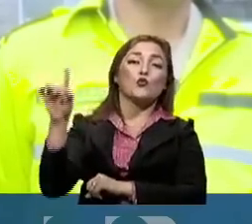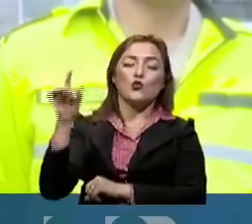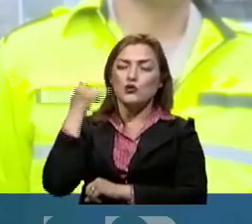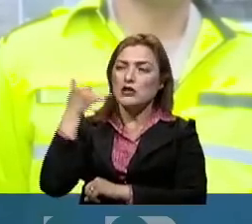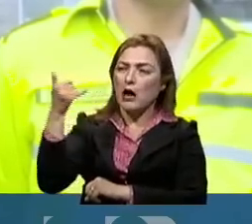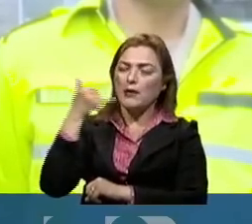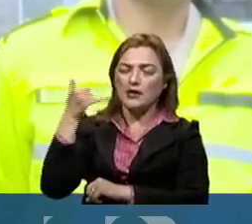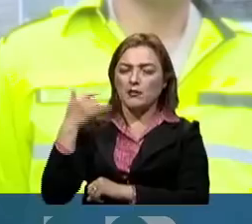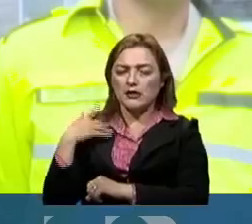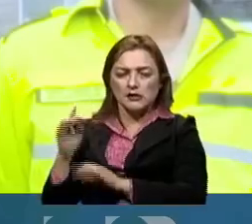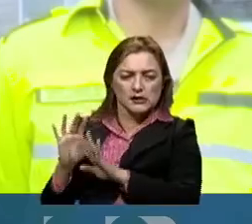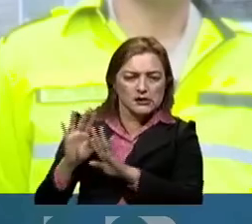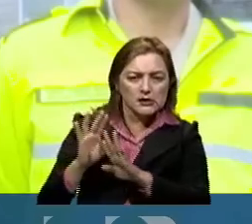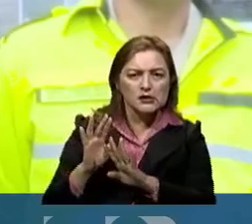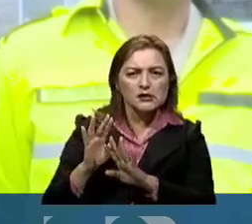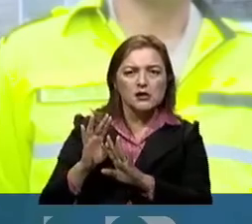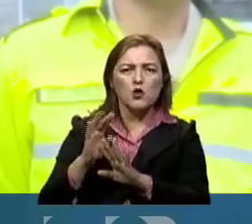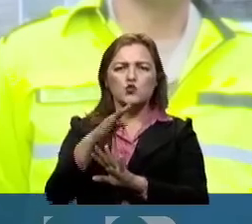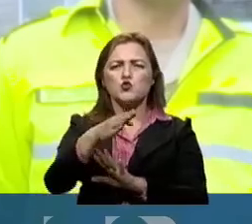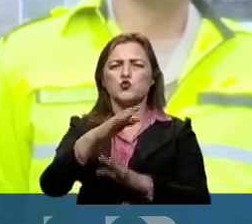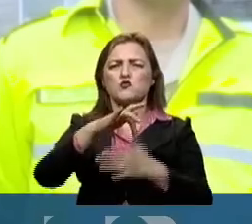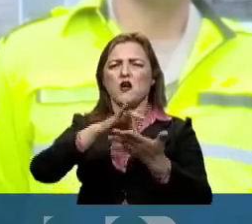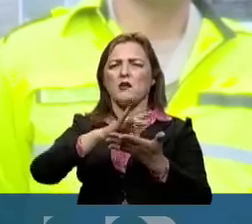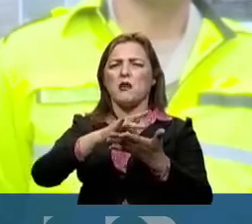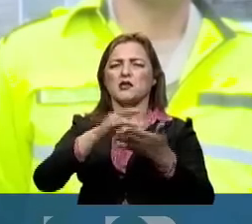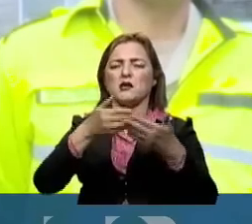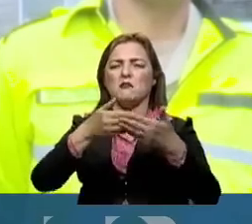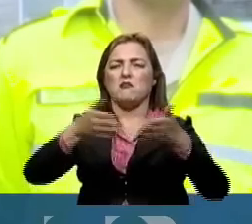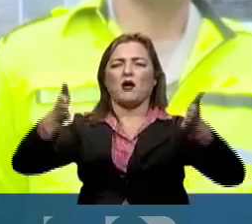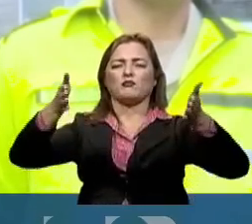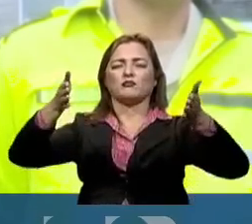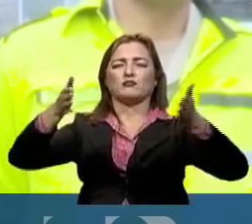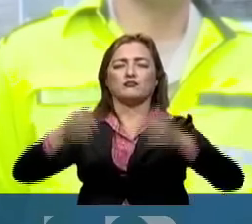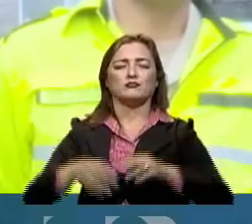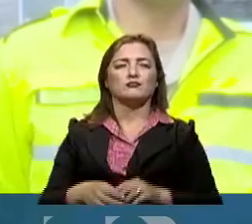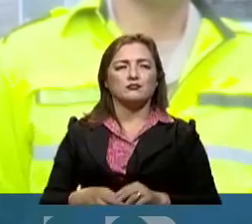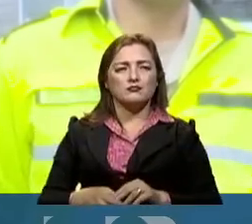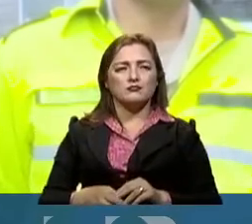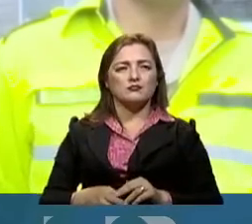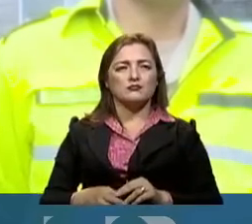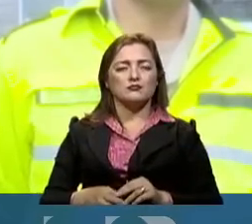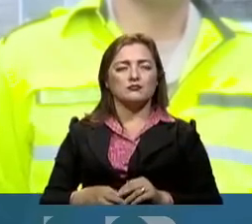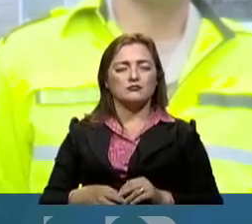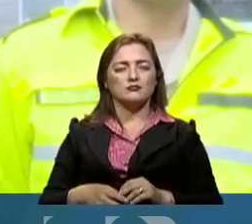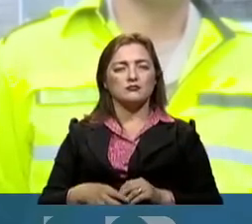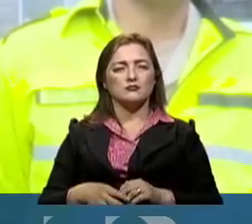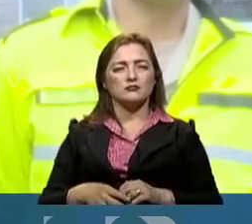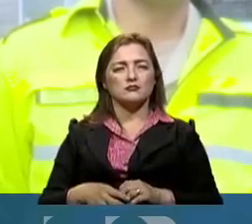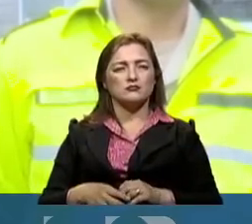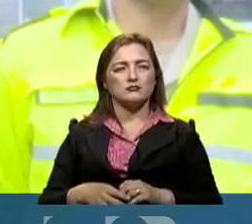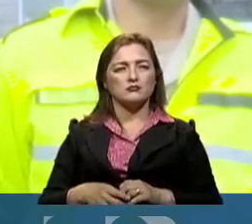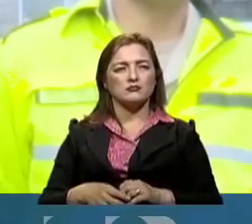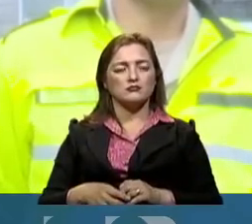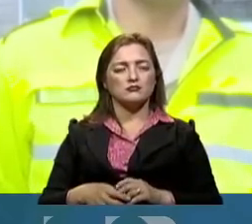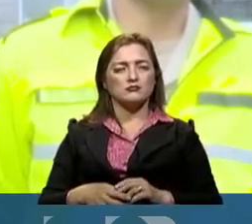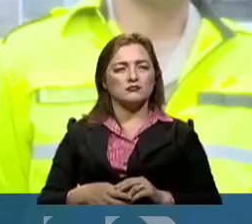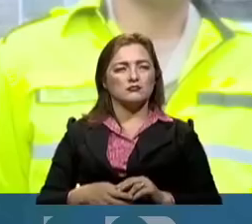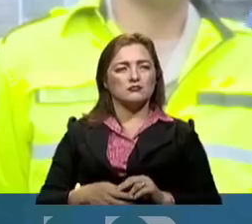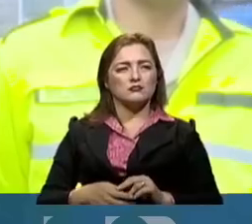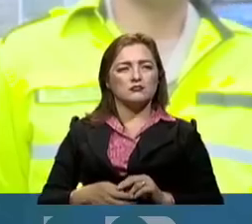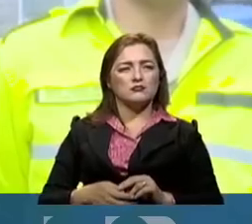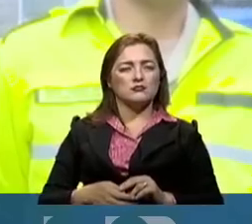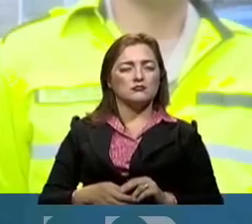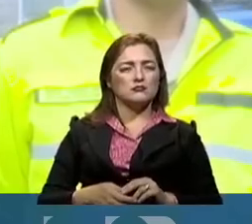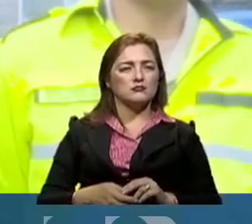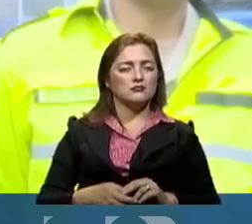Suara y verifican que las seguridades de la farmacia Pharmacies habían sido violentadas, en el cual en el interior de la